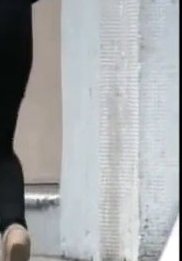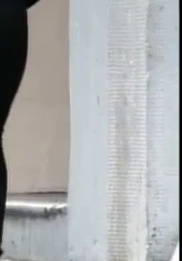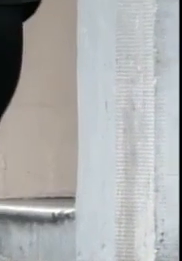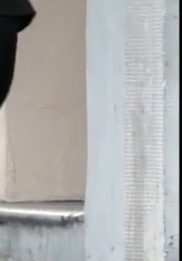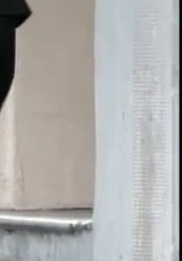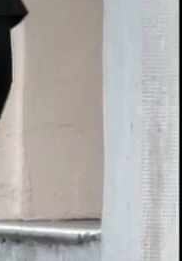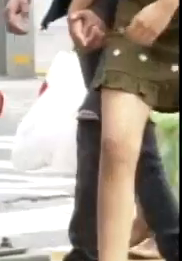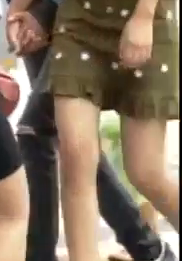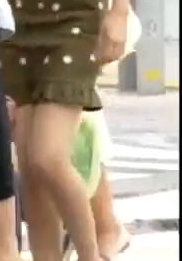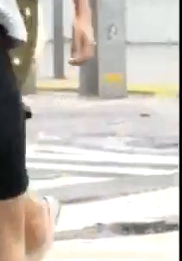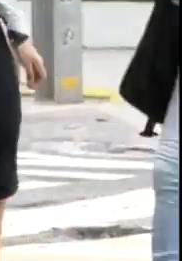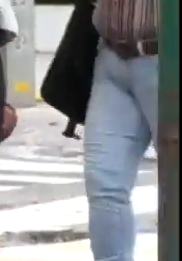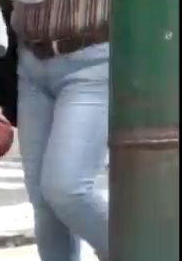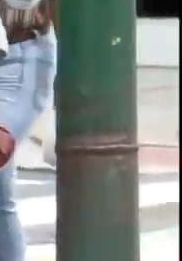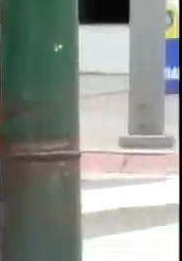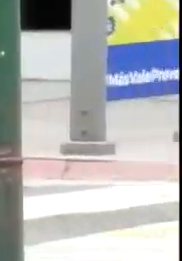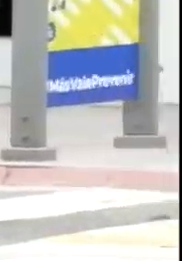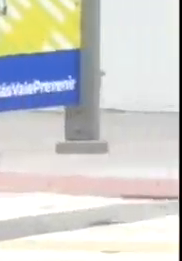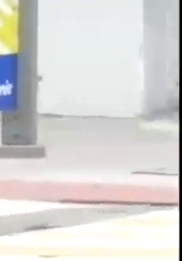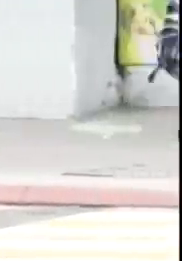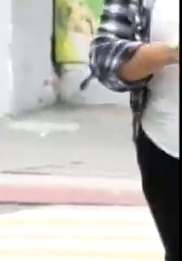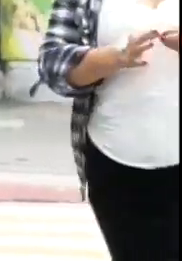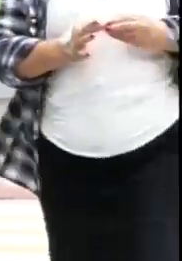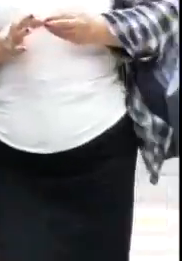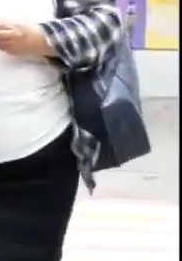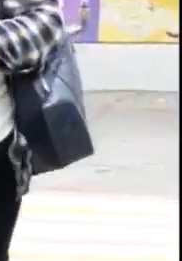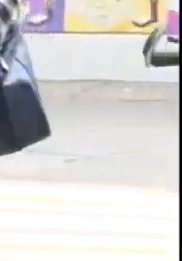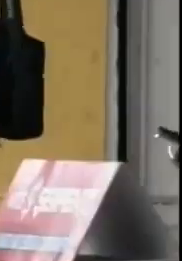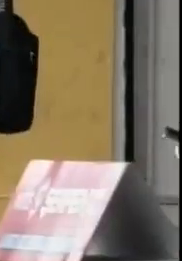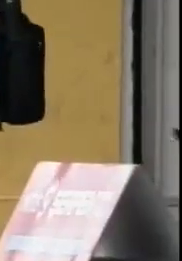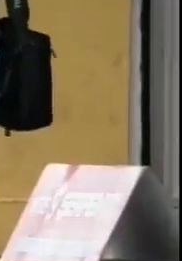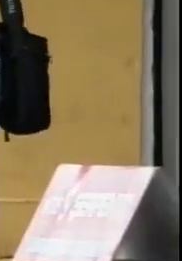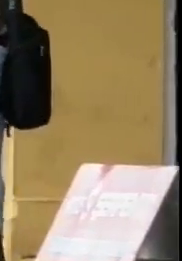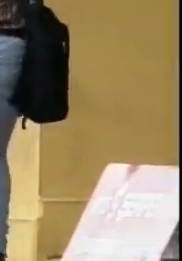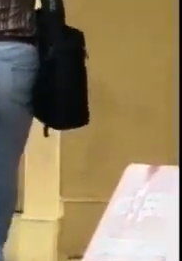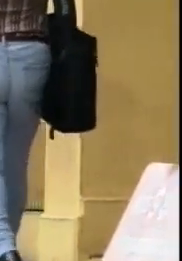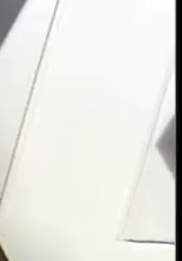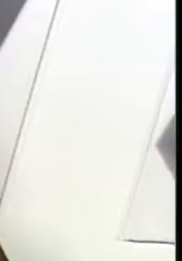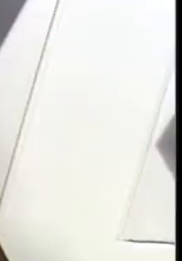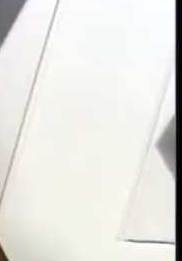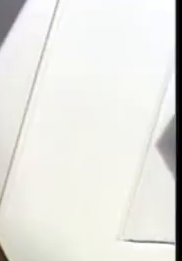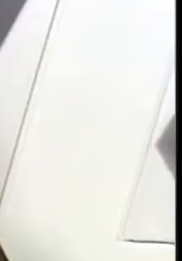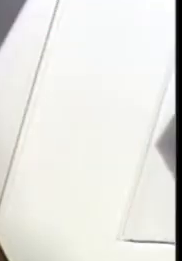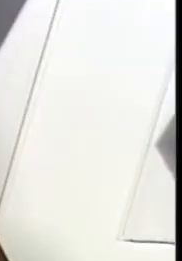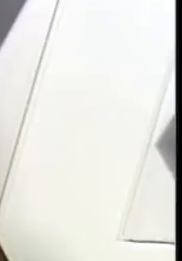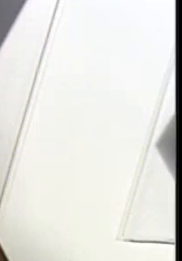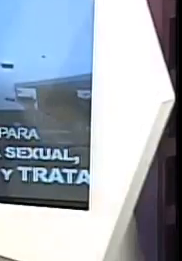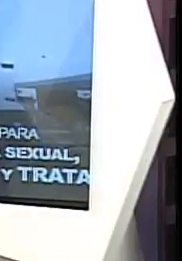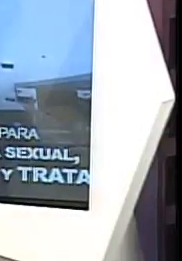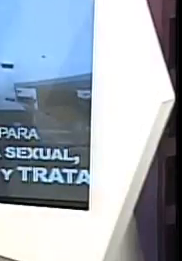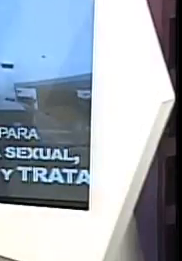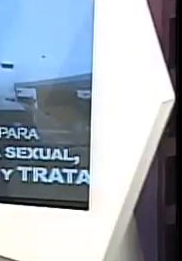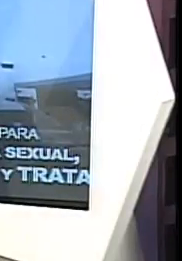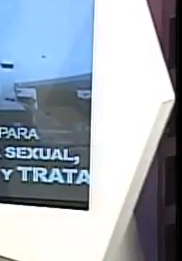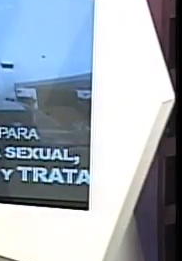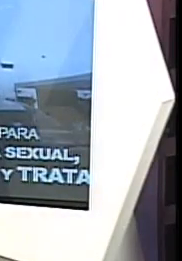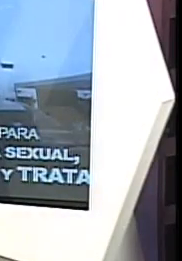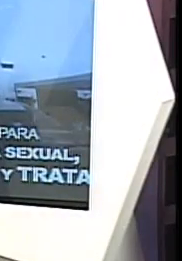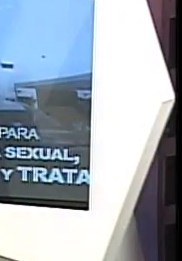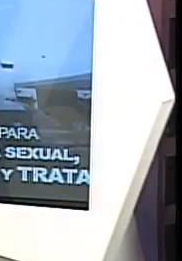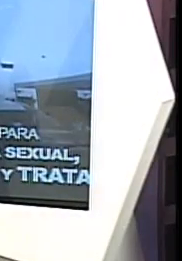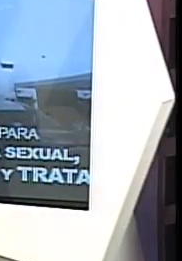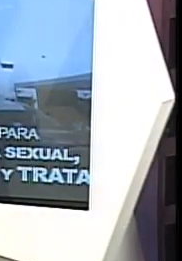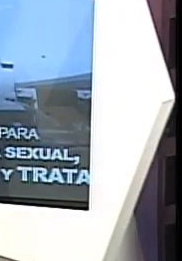pasamos desapercibido si a veces hacemos fíjate sandy por el puro desconocimiento del cual les estás hablando hacemos las acciones